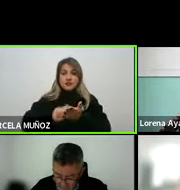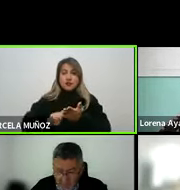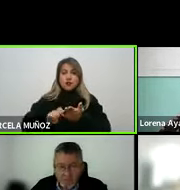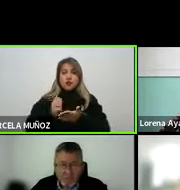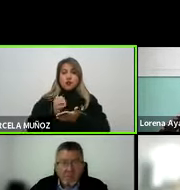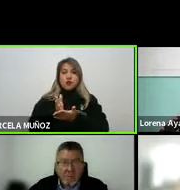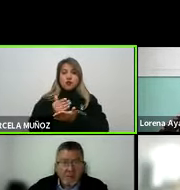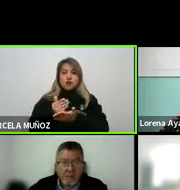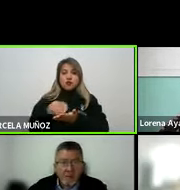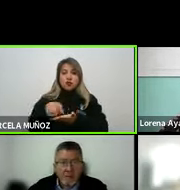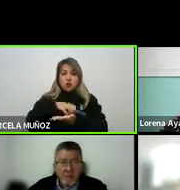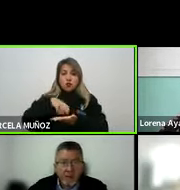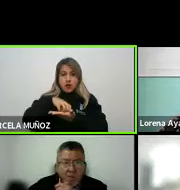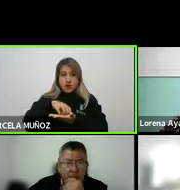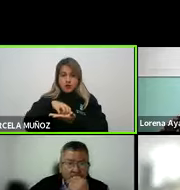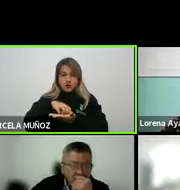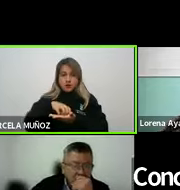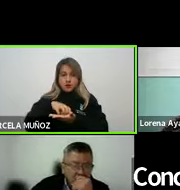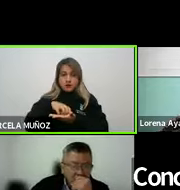planificación.